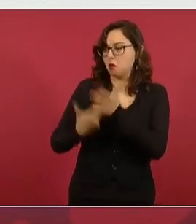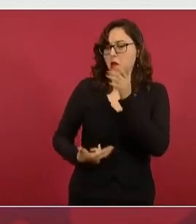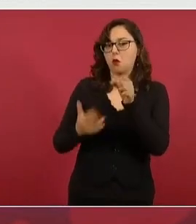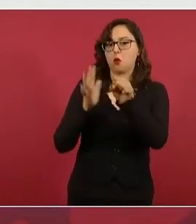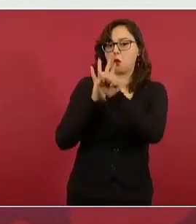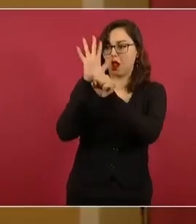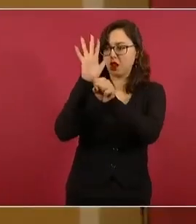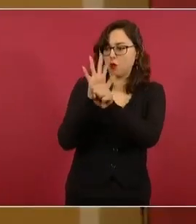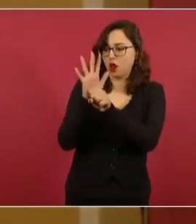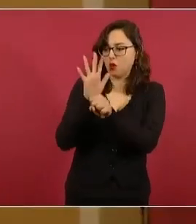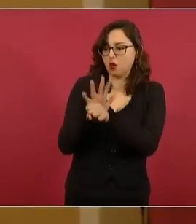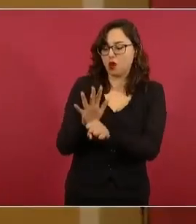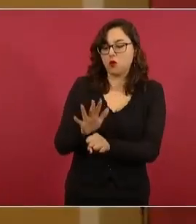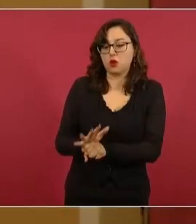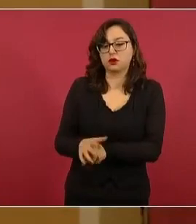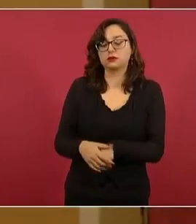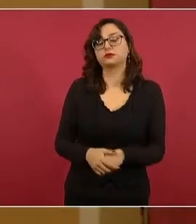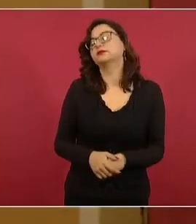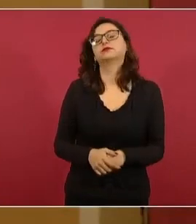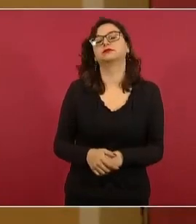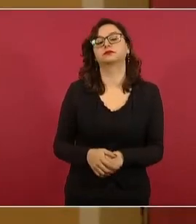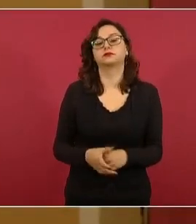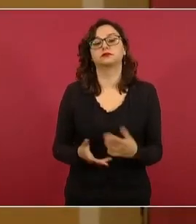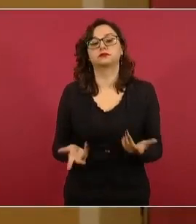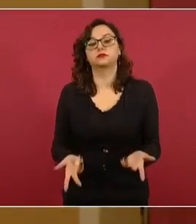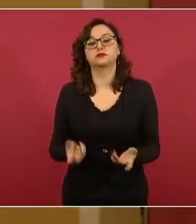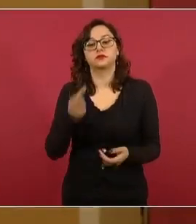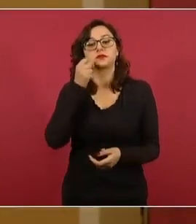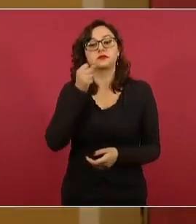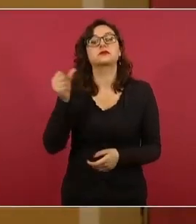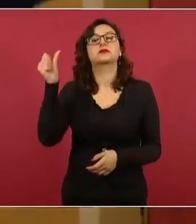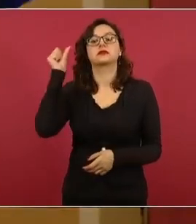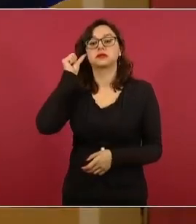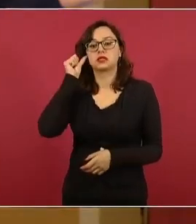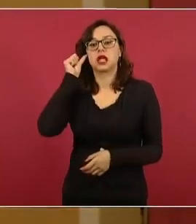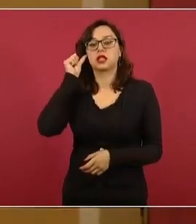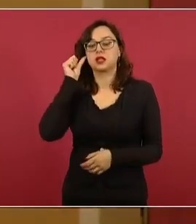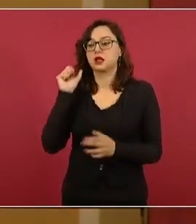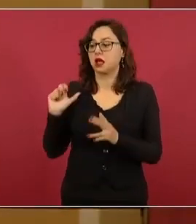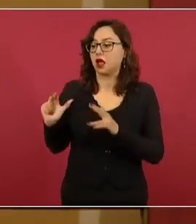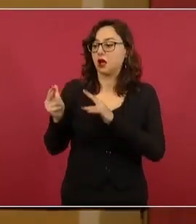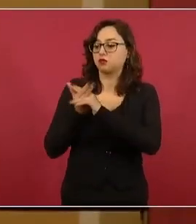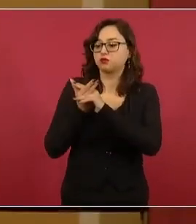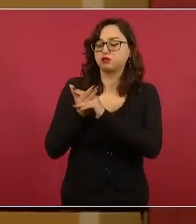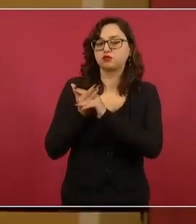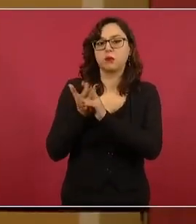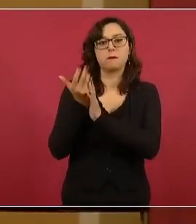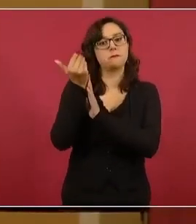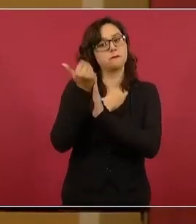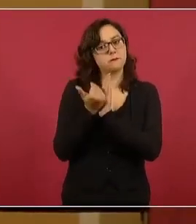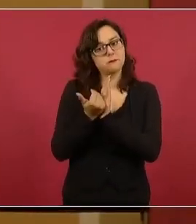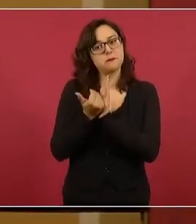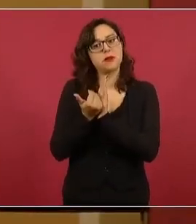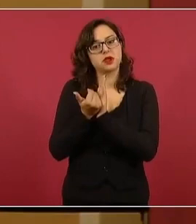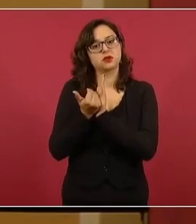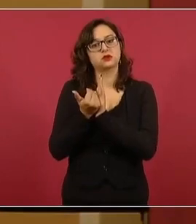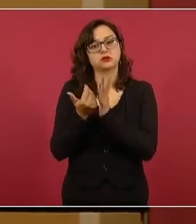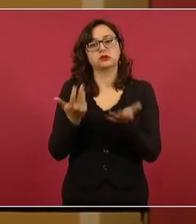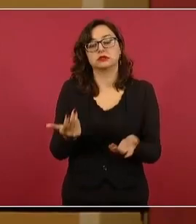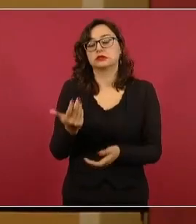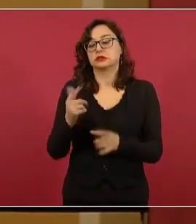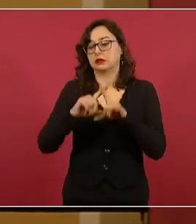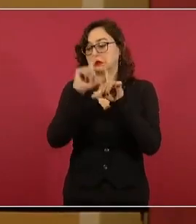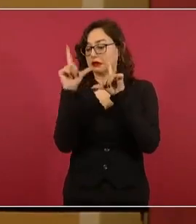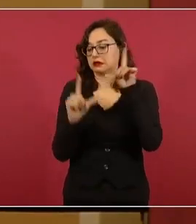que ayer no fue un día tan malo en homicidio, fueron 56